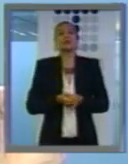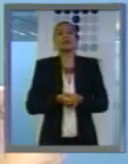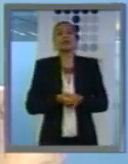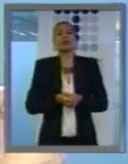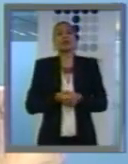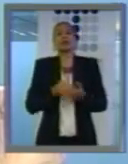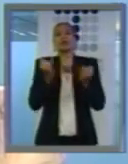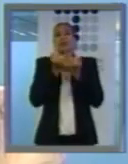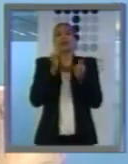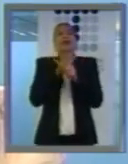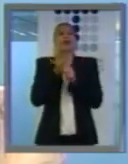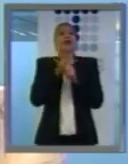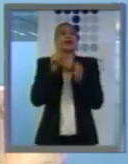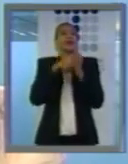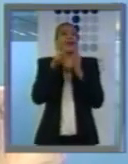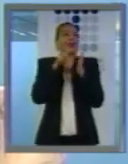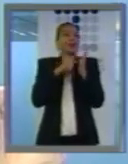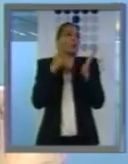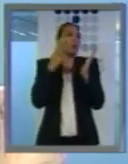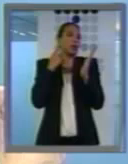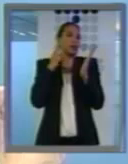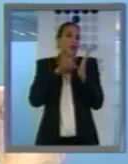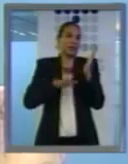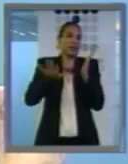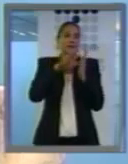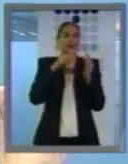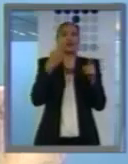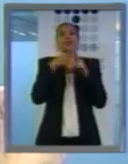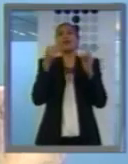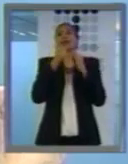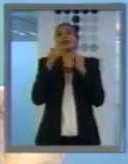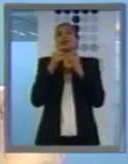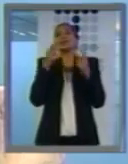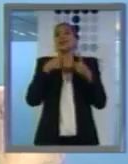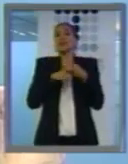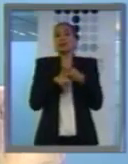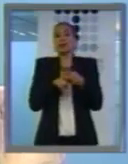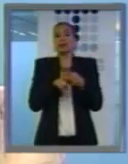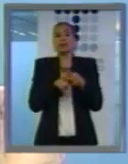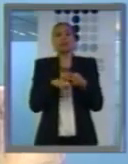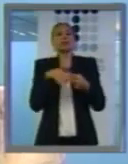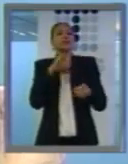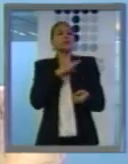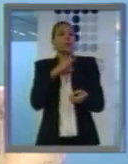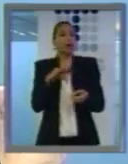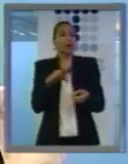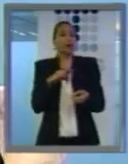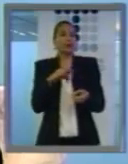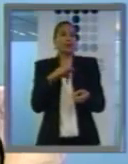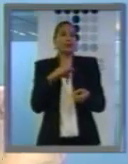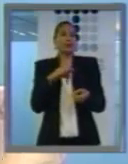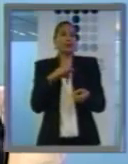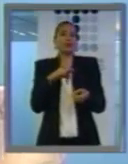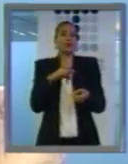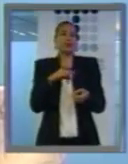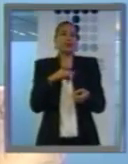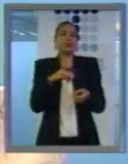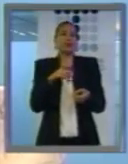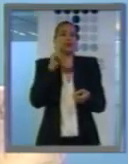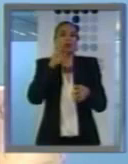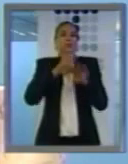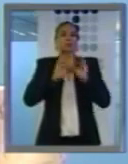Como cualquier política pública y como cualquier institución que empieza, sería obvio